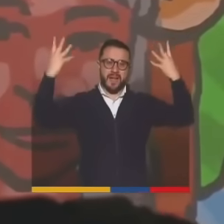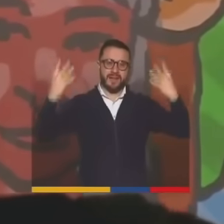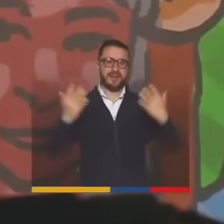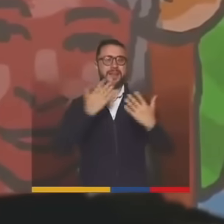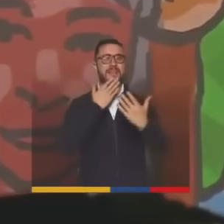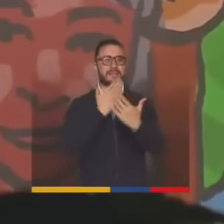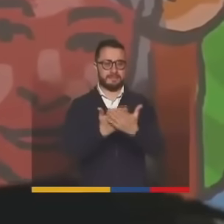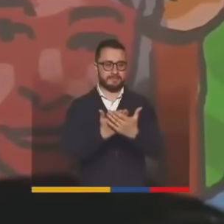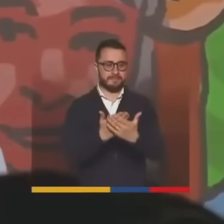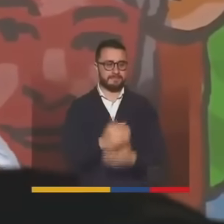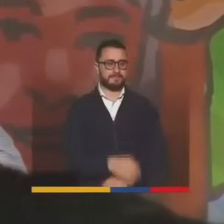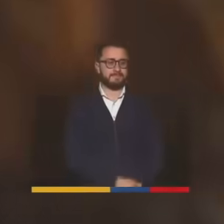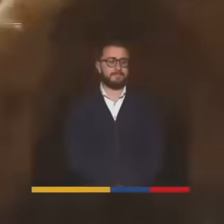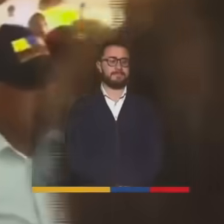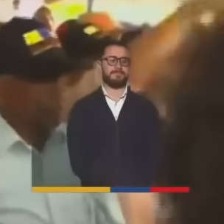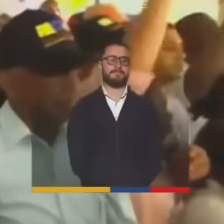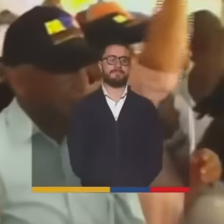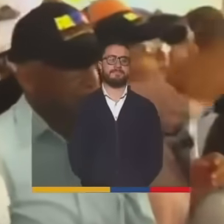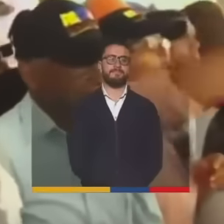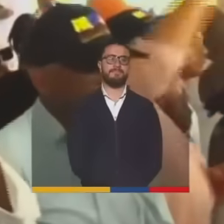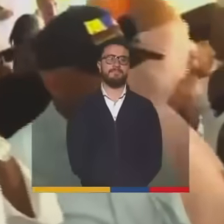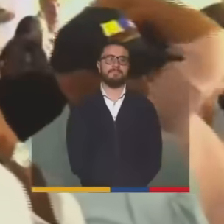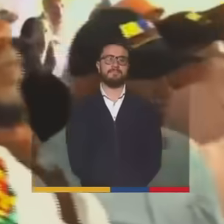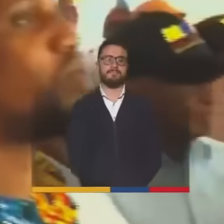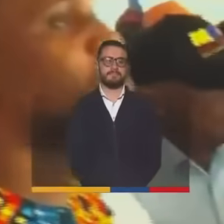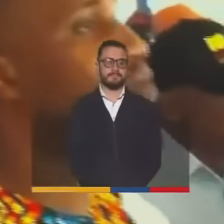Gracias. Bueno.